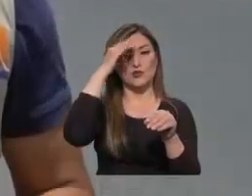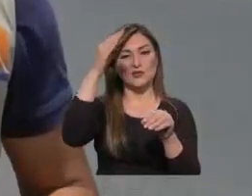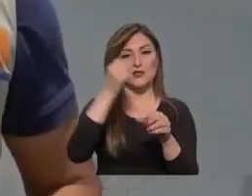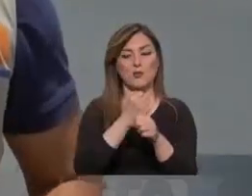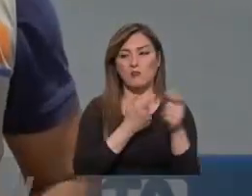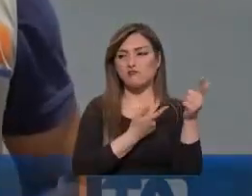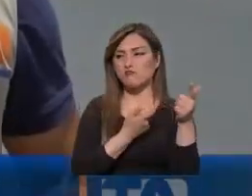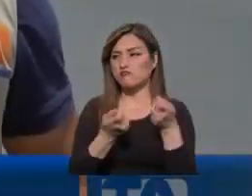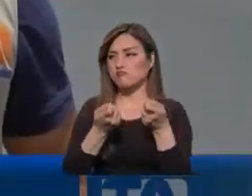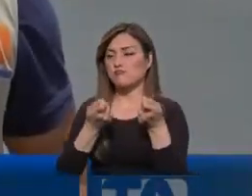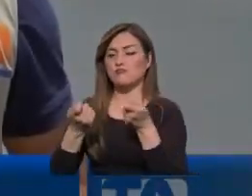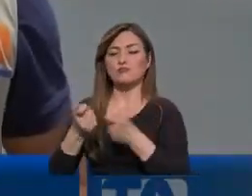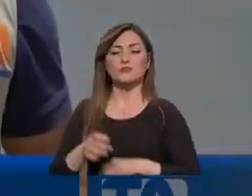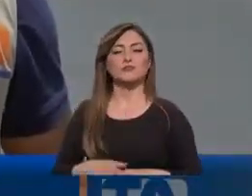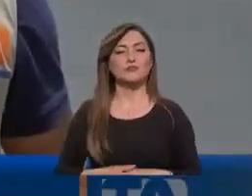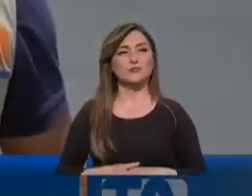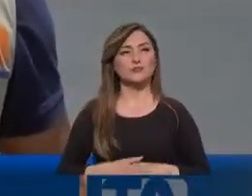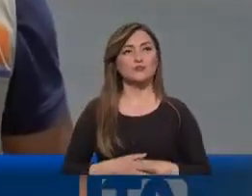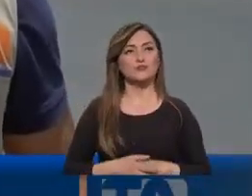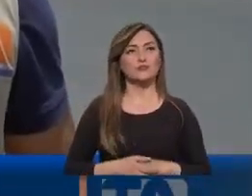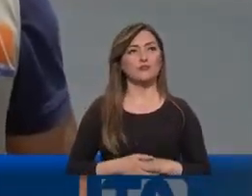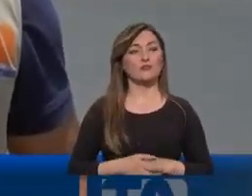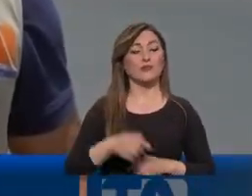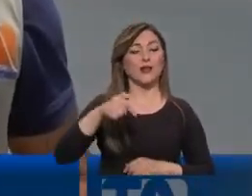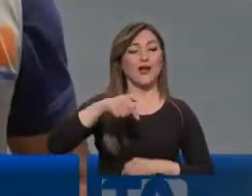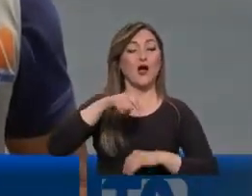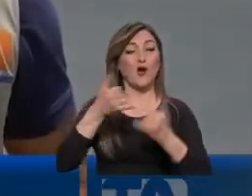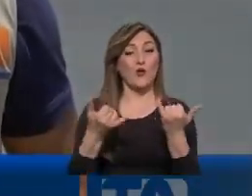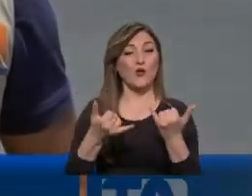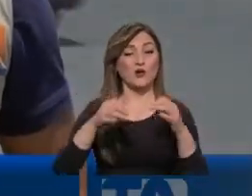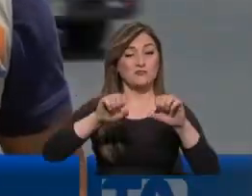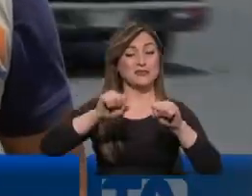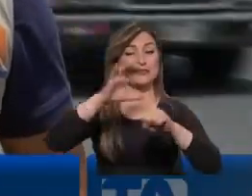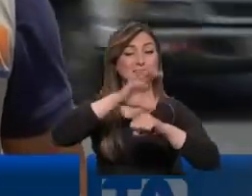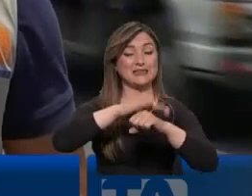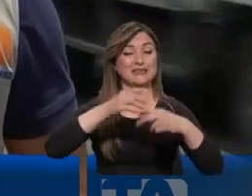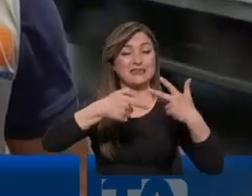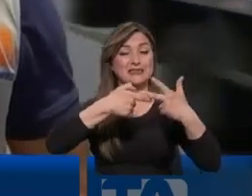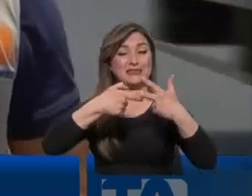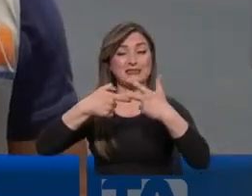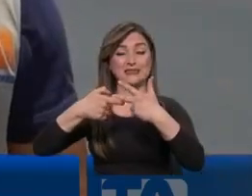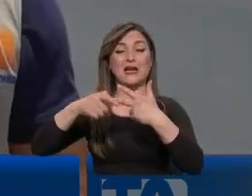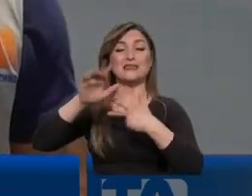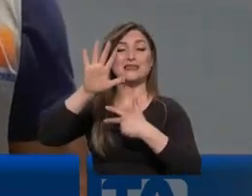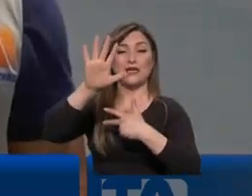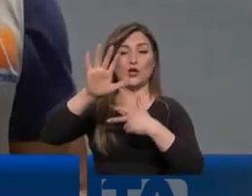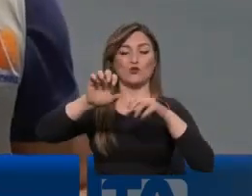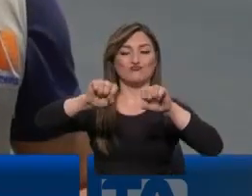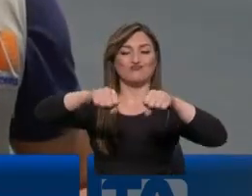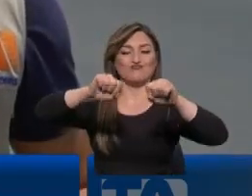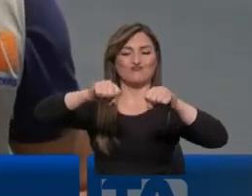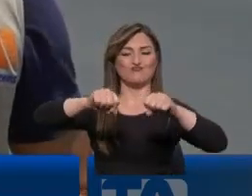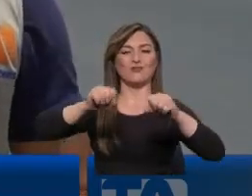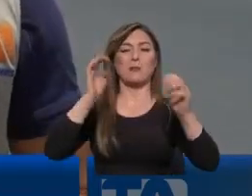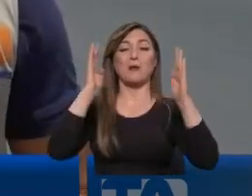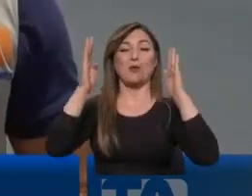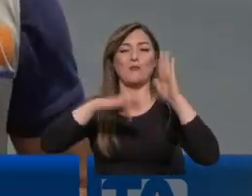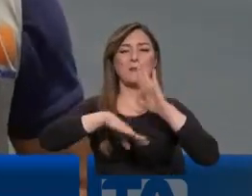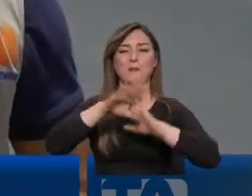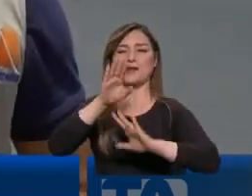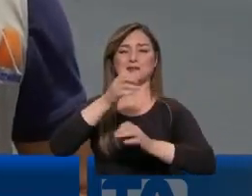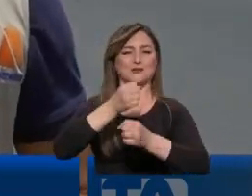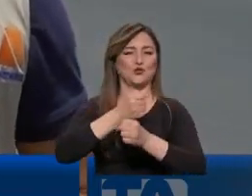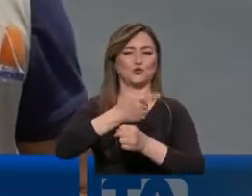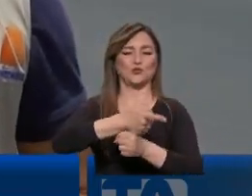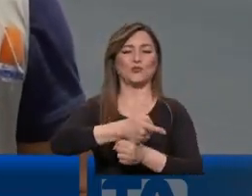Hasta esta hora van 5 motocicletas que han sido retenidas por la ordenanza Babahoyo Más Seguridad, la